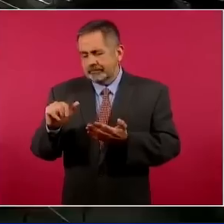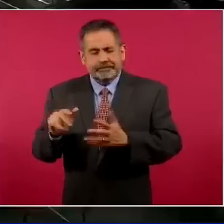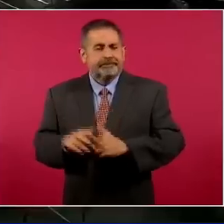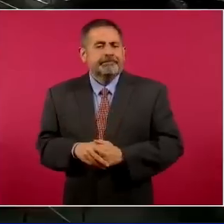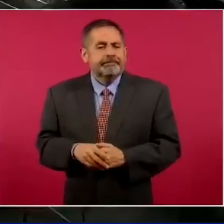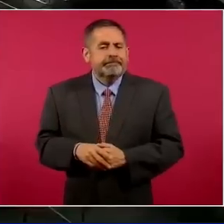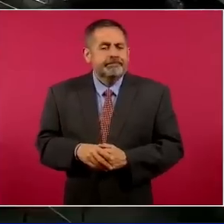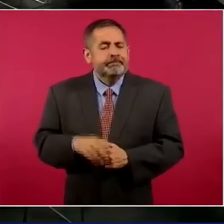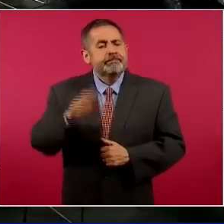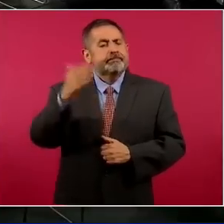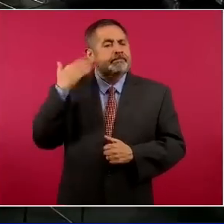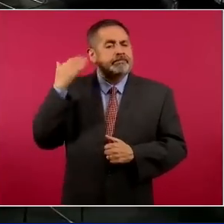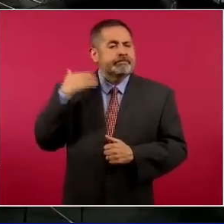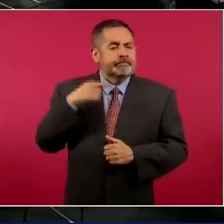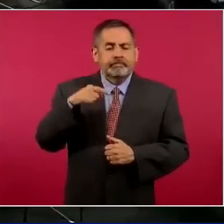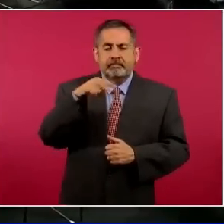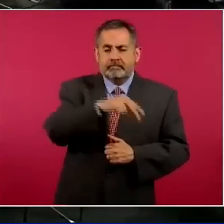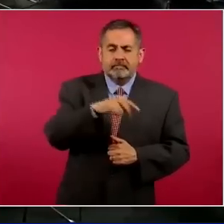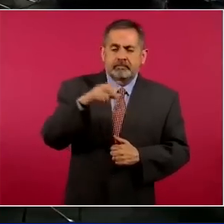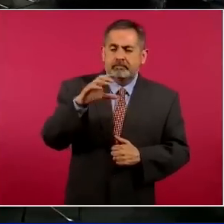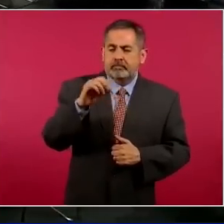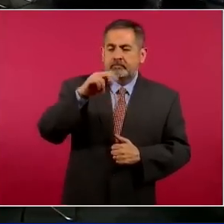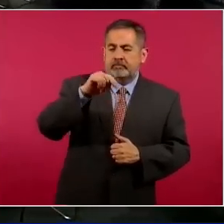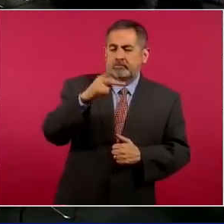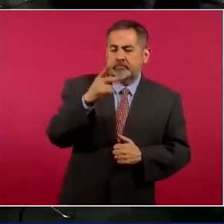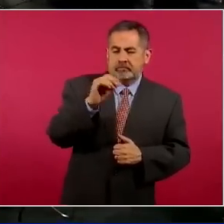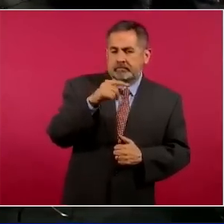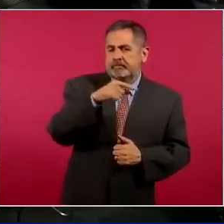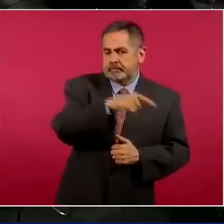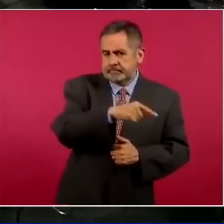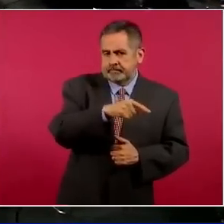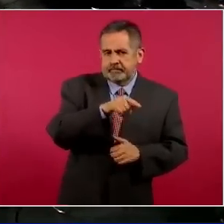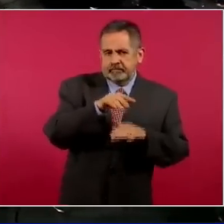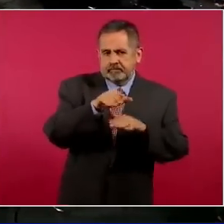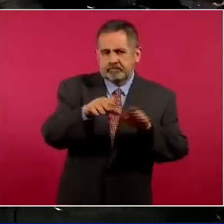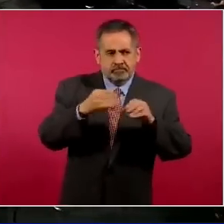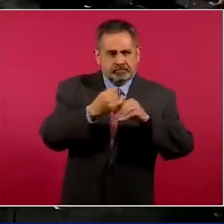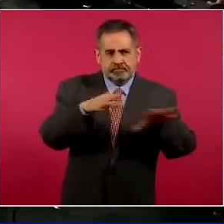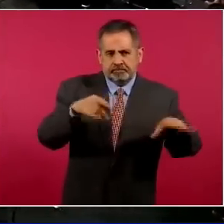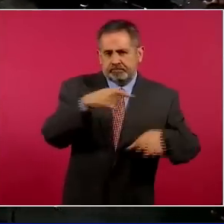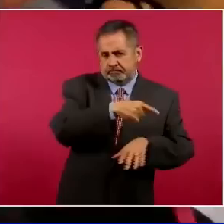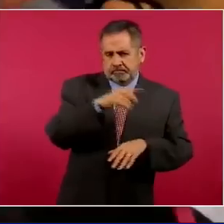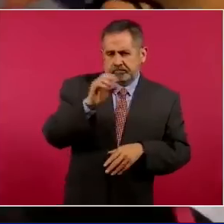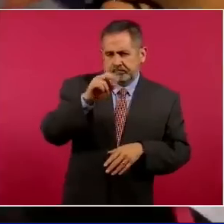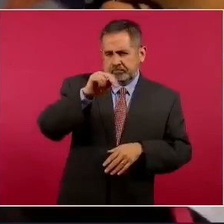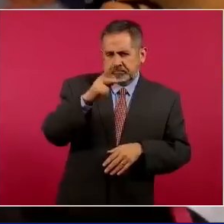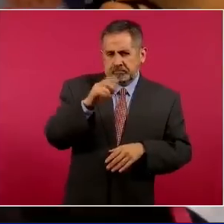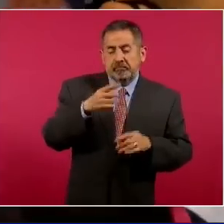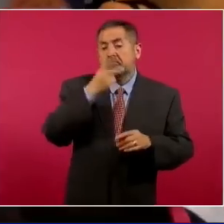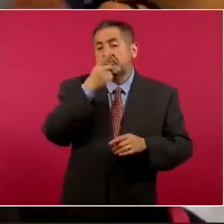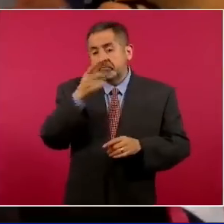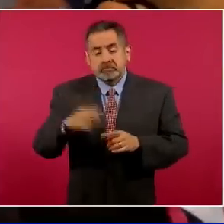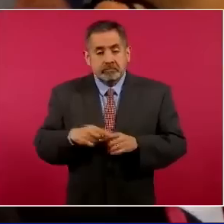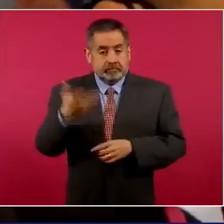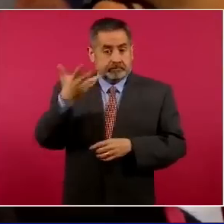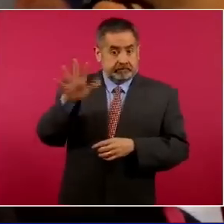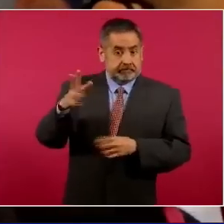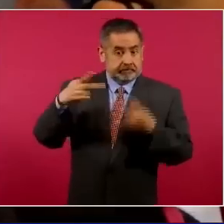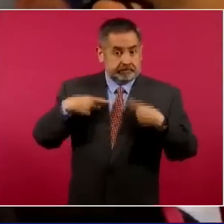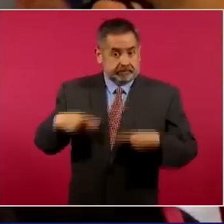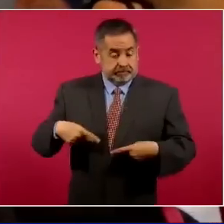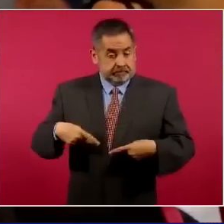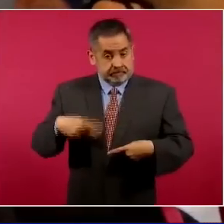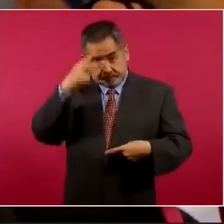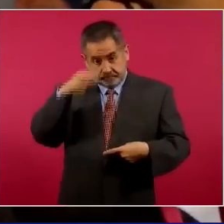del Consejo Nacional de Evaluación de la Política de Desarrollo Social, se afirma que 4 de cada 10 mexicanos viven